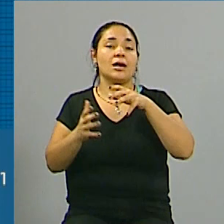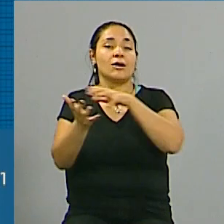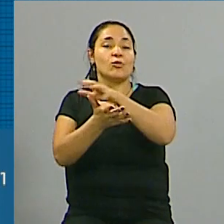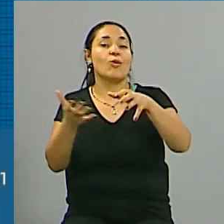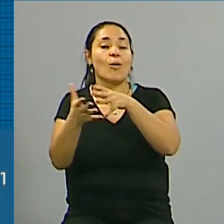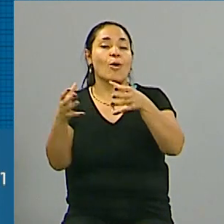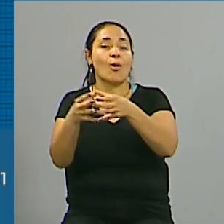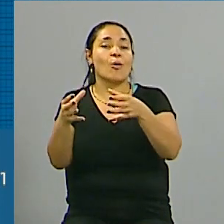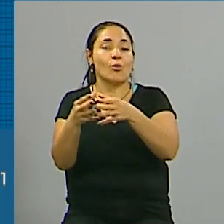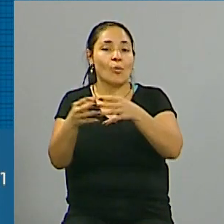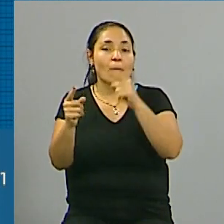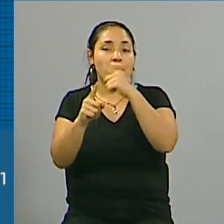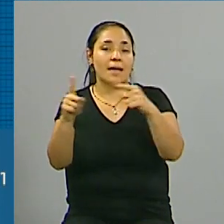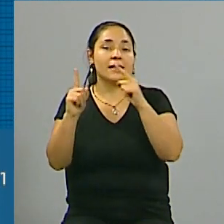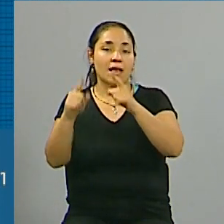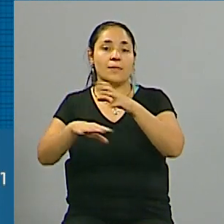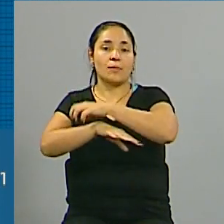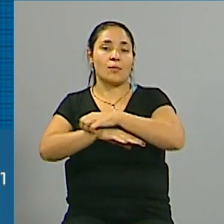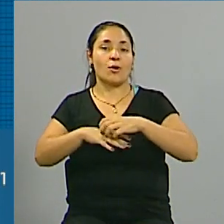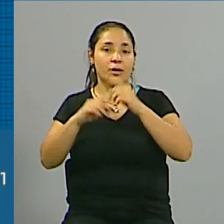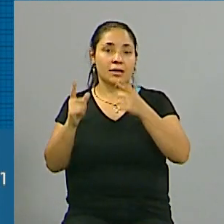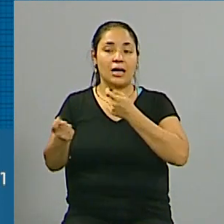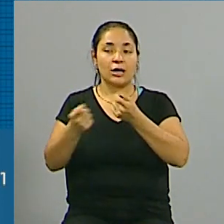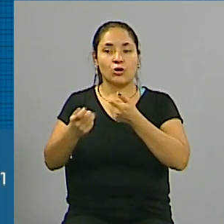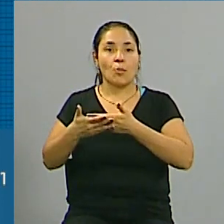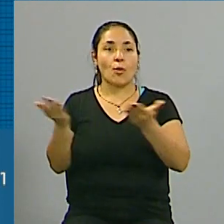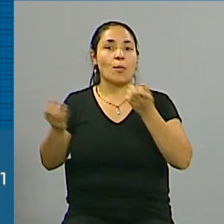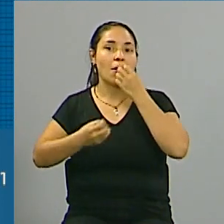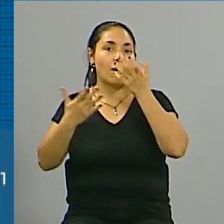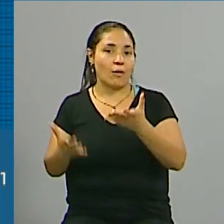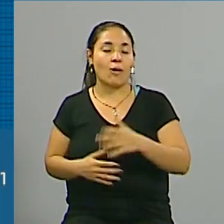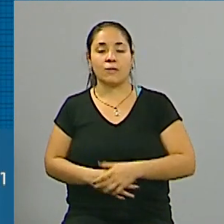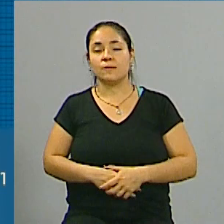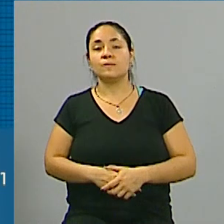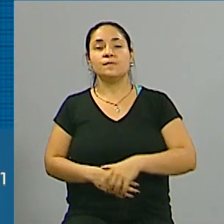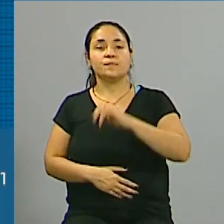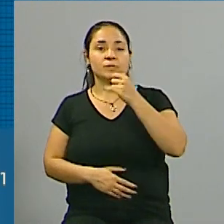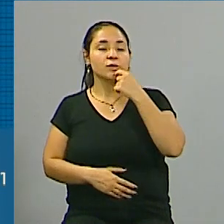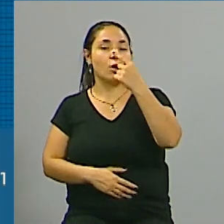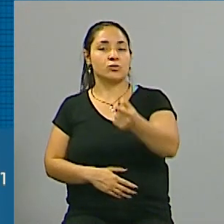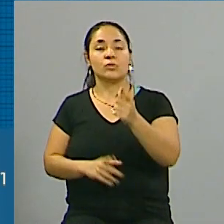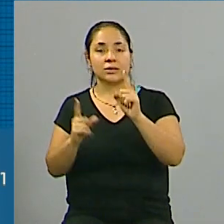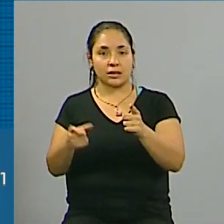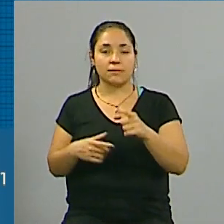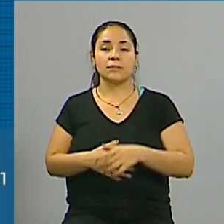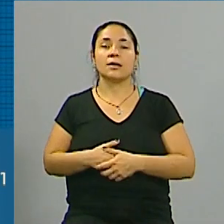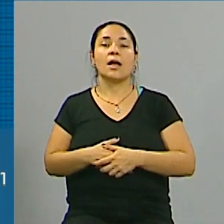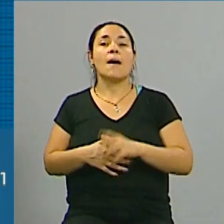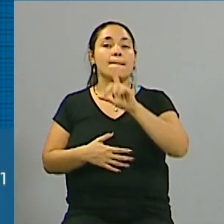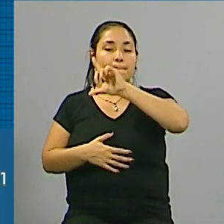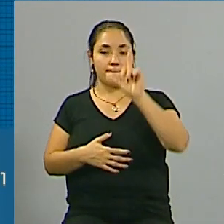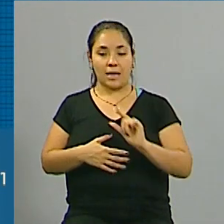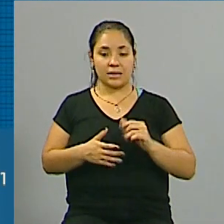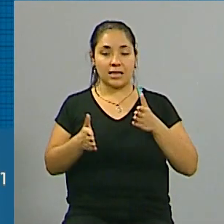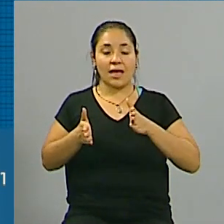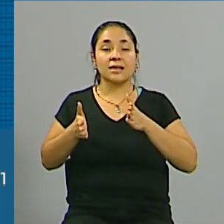sectores, para una mejor gestión pública. Bueno, otra de las consultas que hacían ustedes era en qué dirección va el país, la percepción